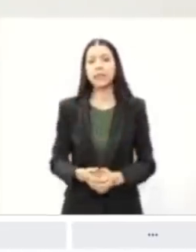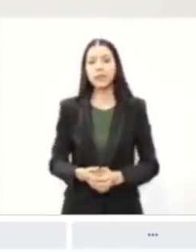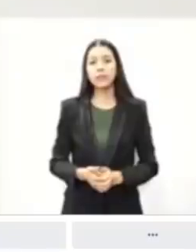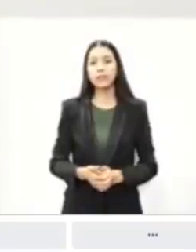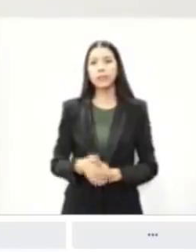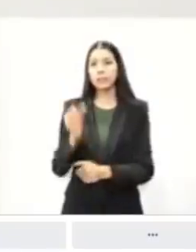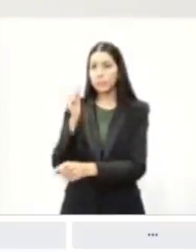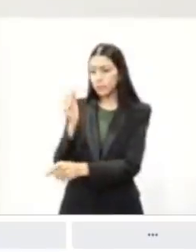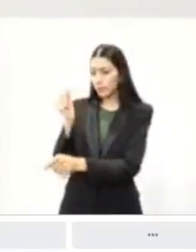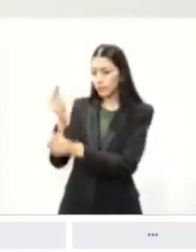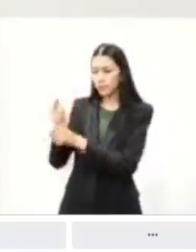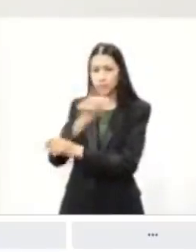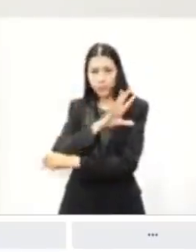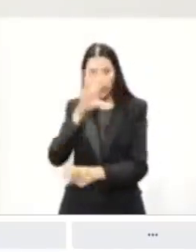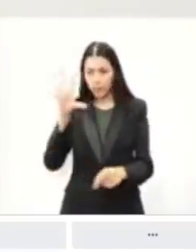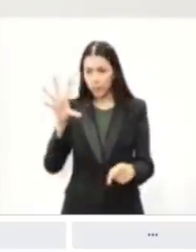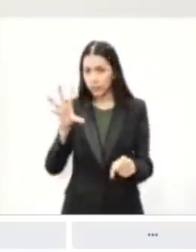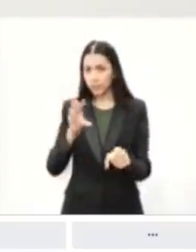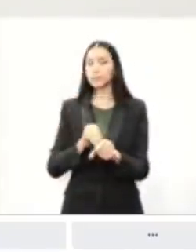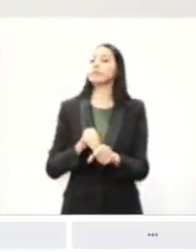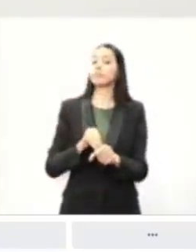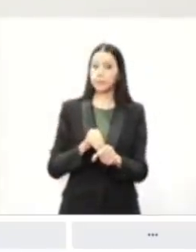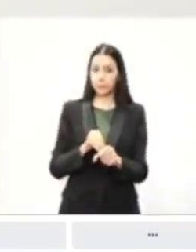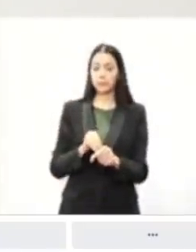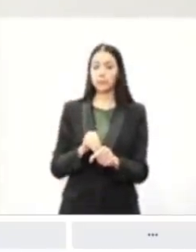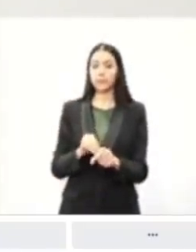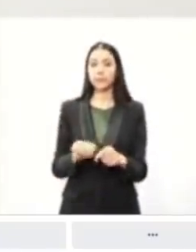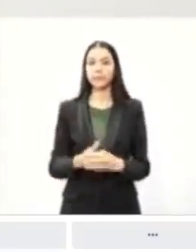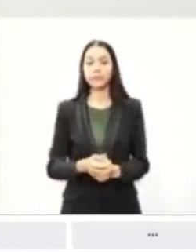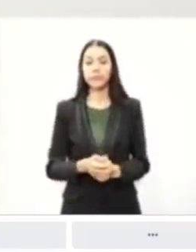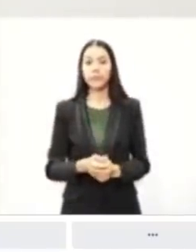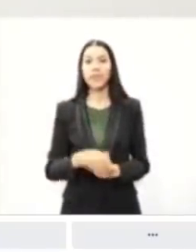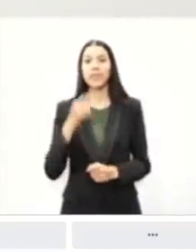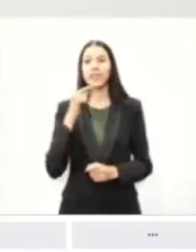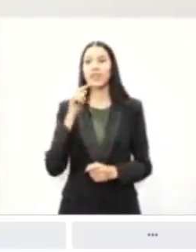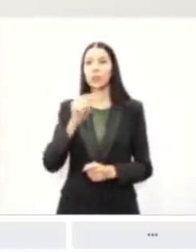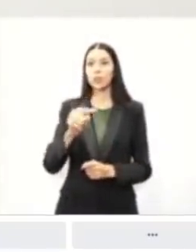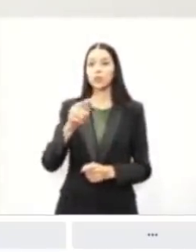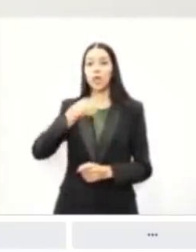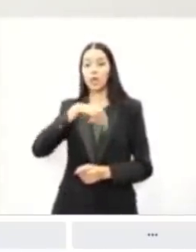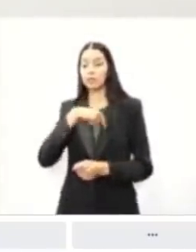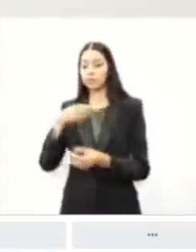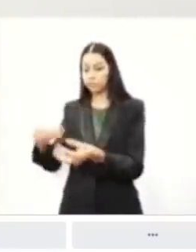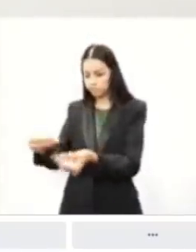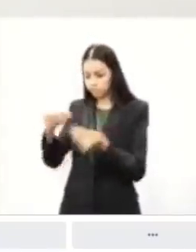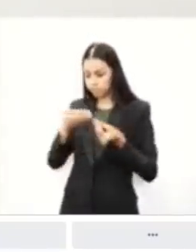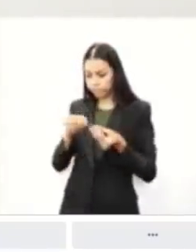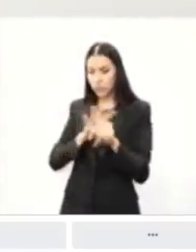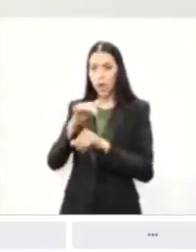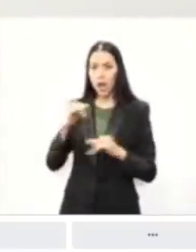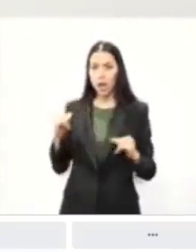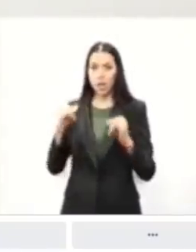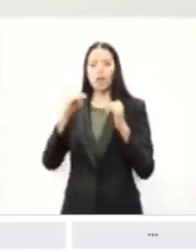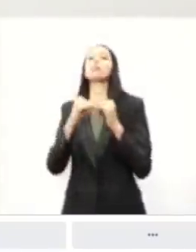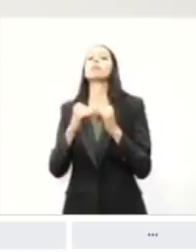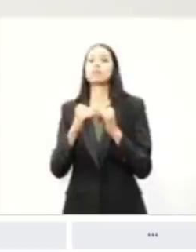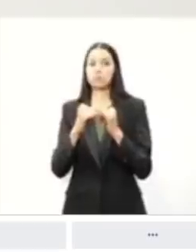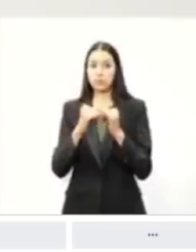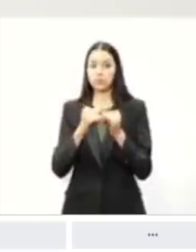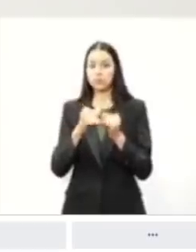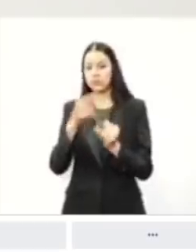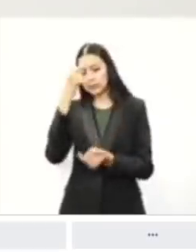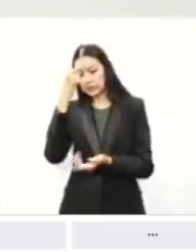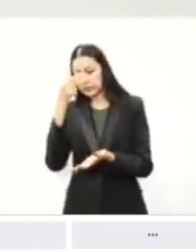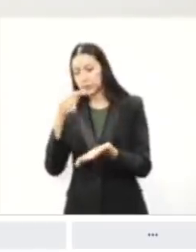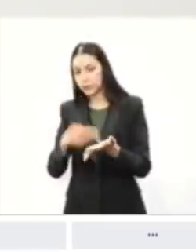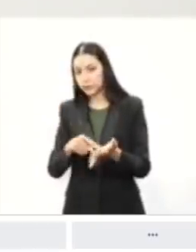De los hallazgos en total y de las denuncias que hemos recibido por parte de las dependencias,